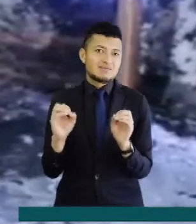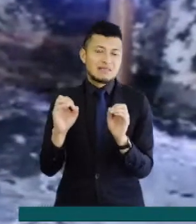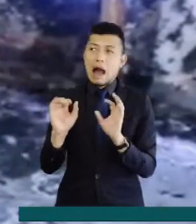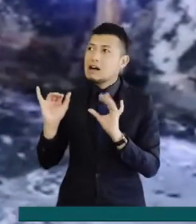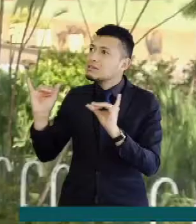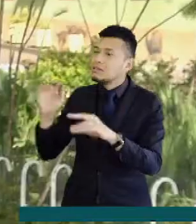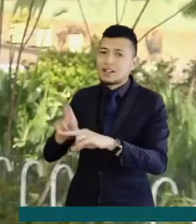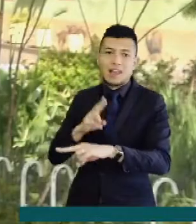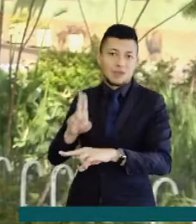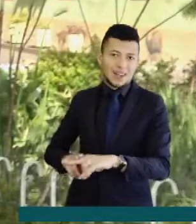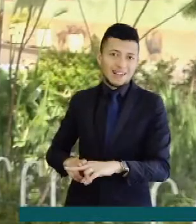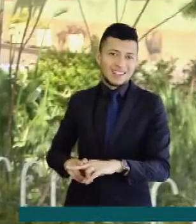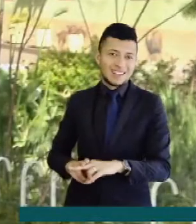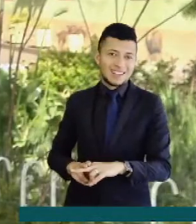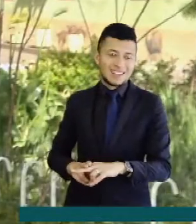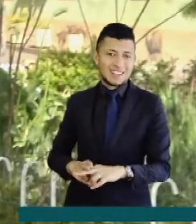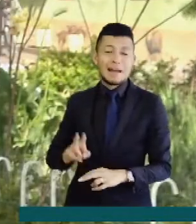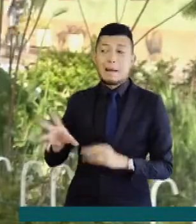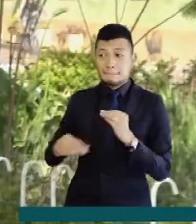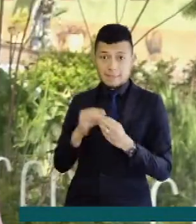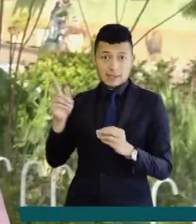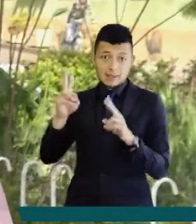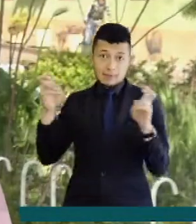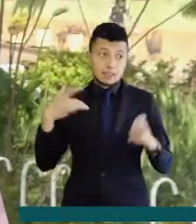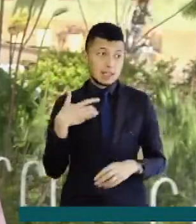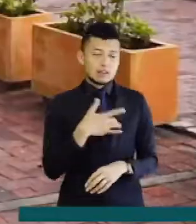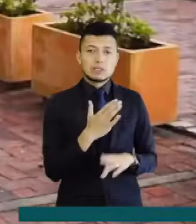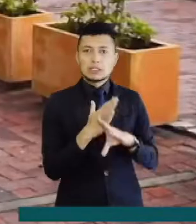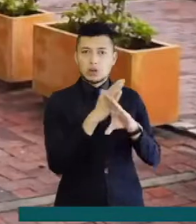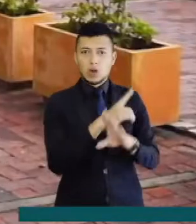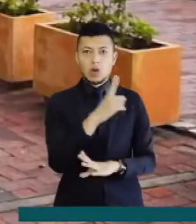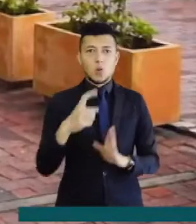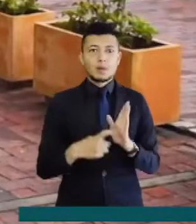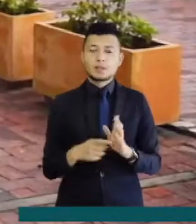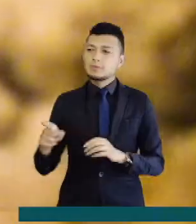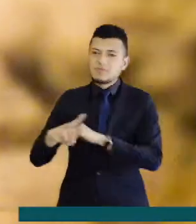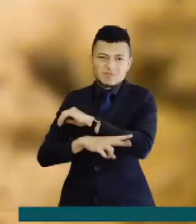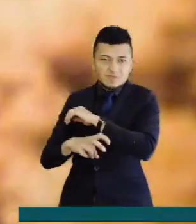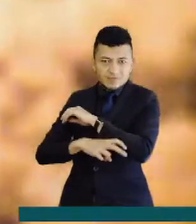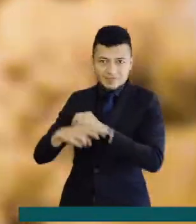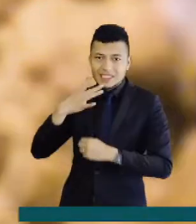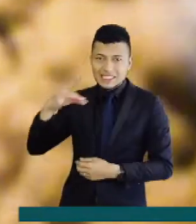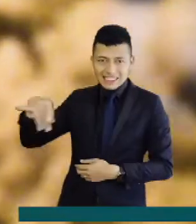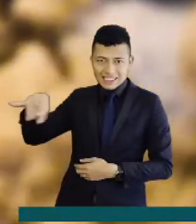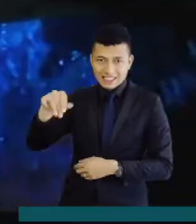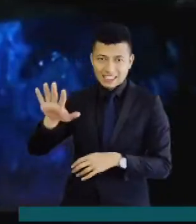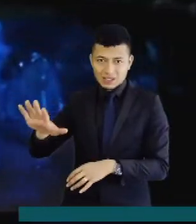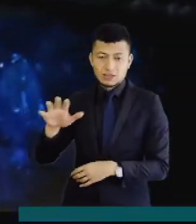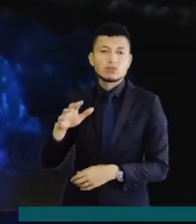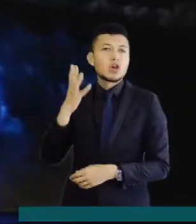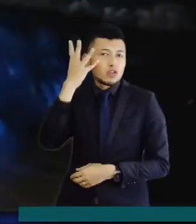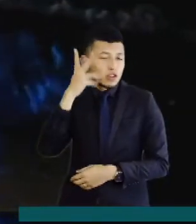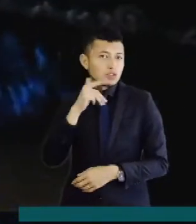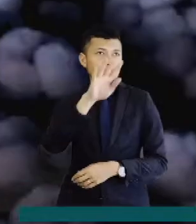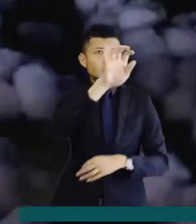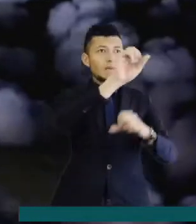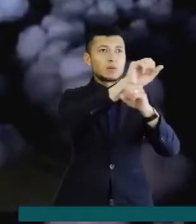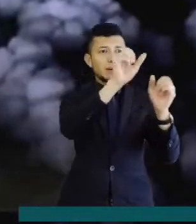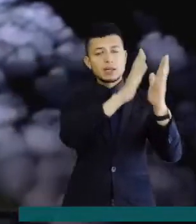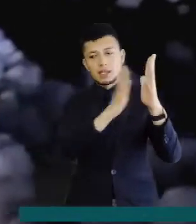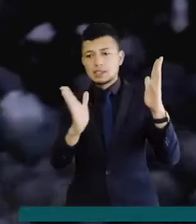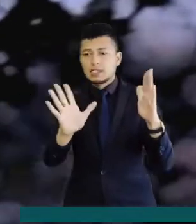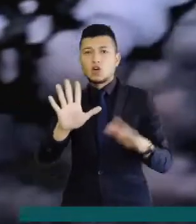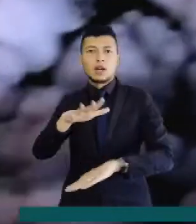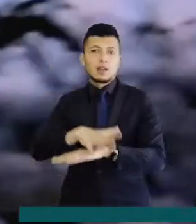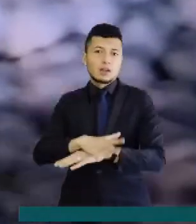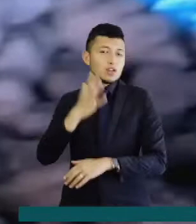lo más importante, tenemos todos los temas de bioseguridad. La mina de sal de Nemocón está abierta al público todos los días de 9 de la mañana a 5